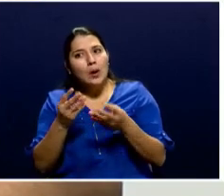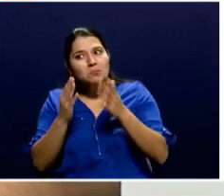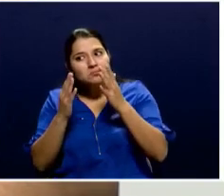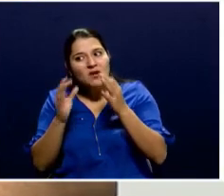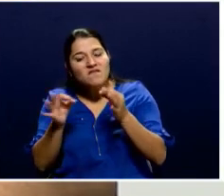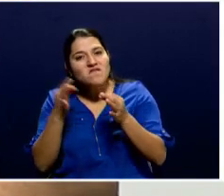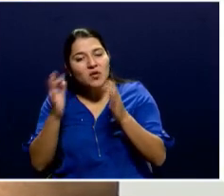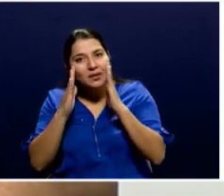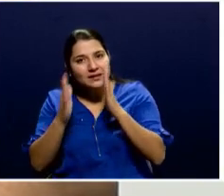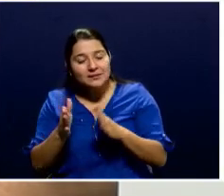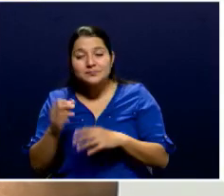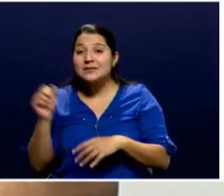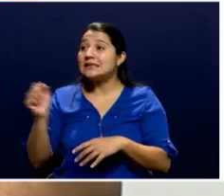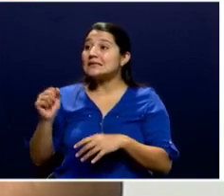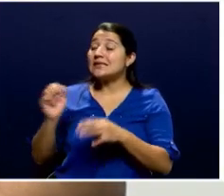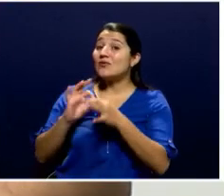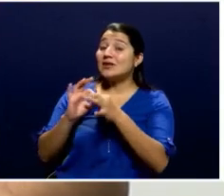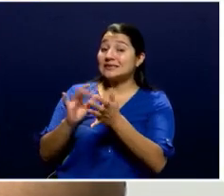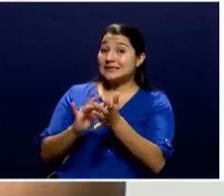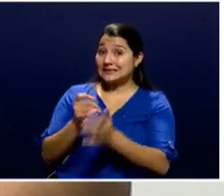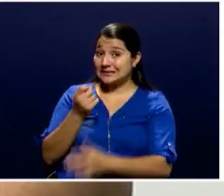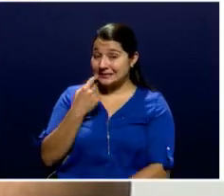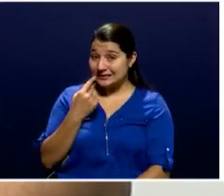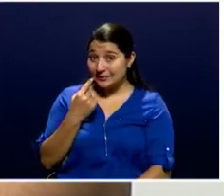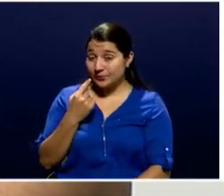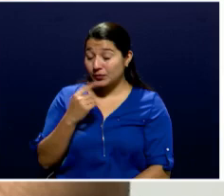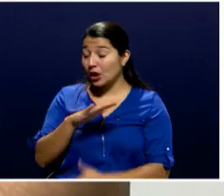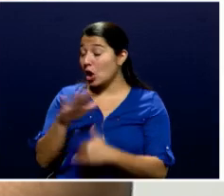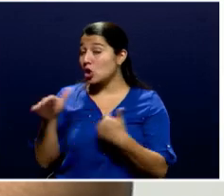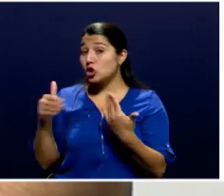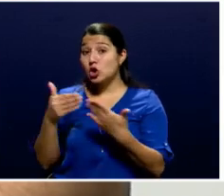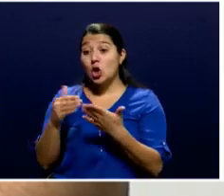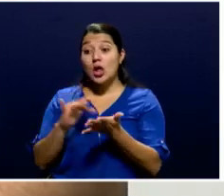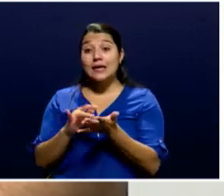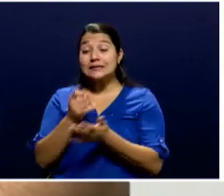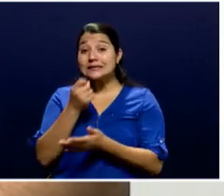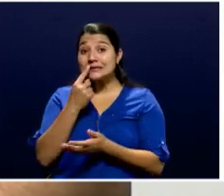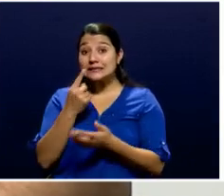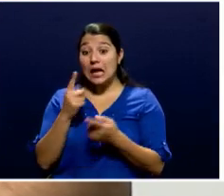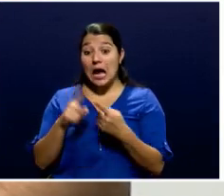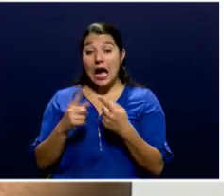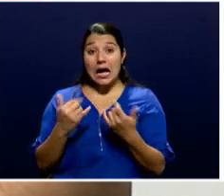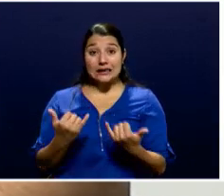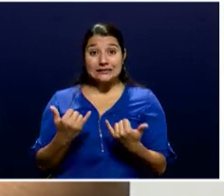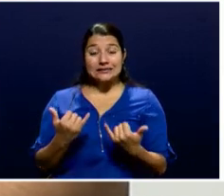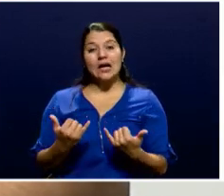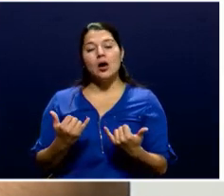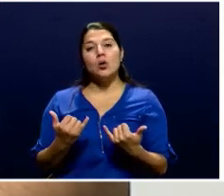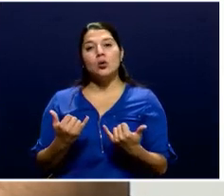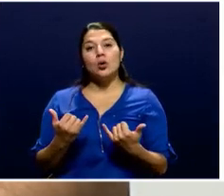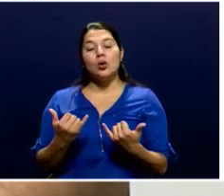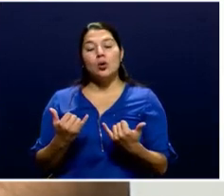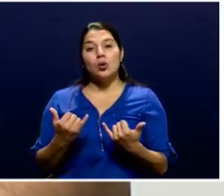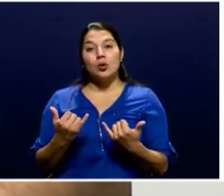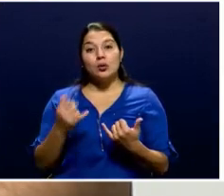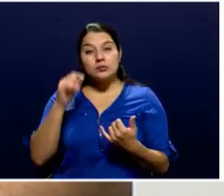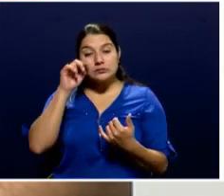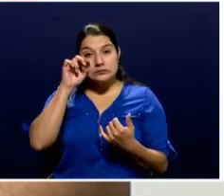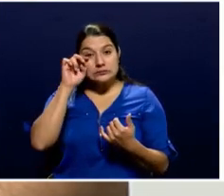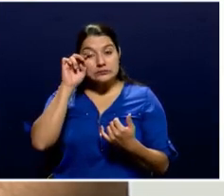Sí, con respecto al tratamiento, todos los tratamientos que hay hoy en día son de tipo anecdótico.